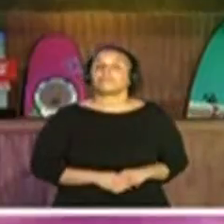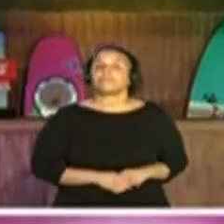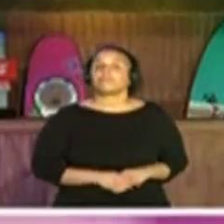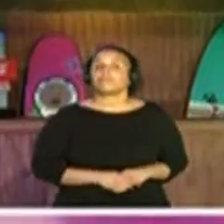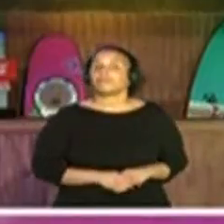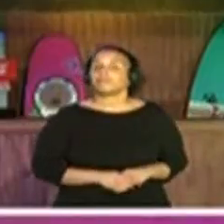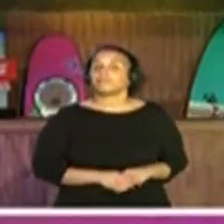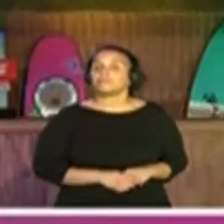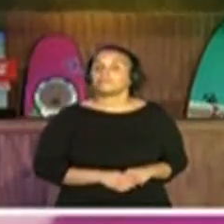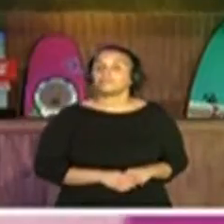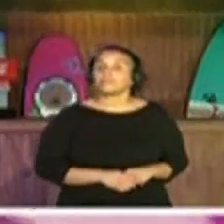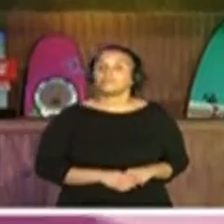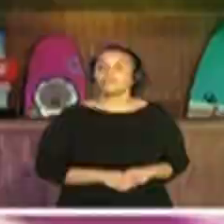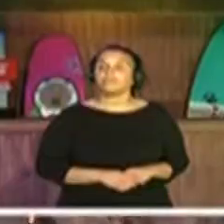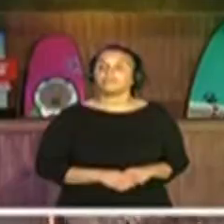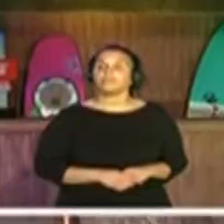Déjese